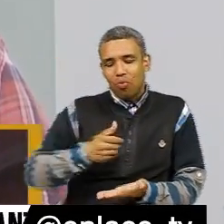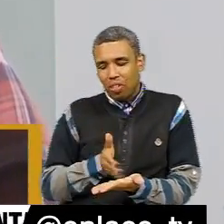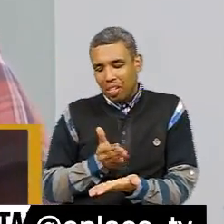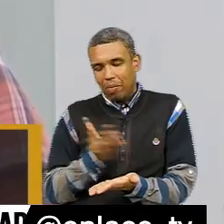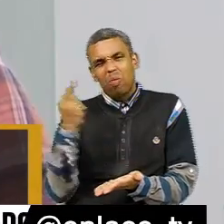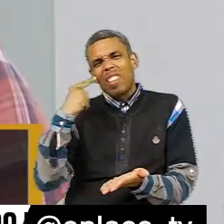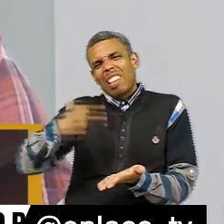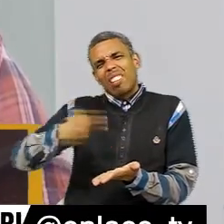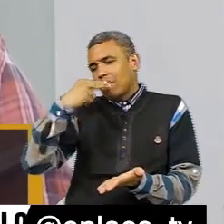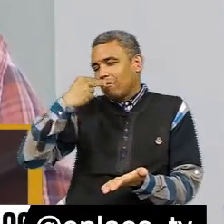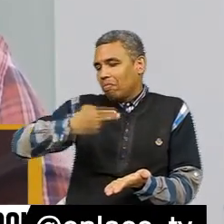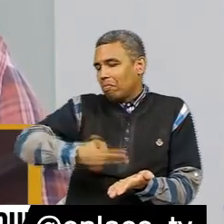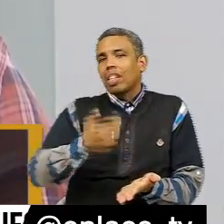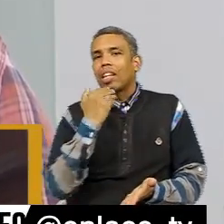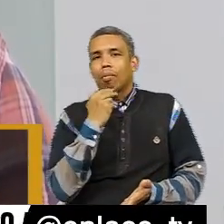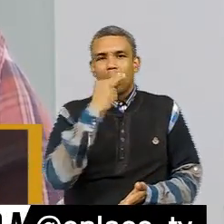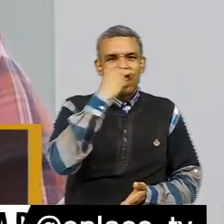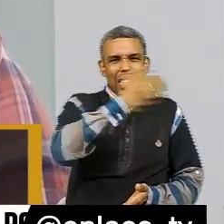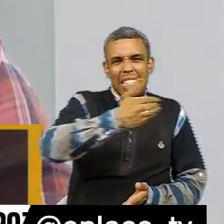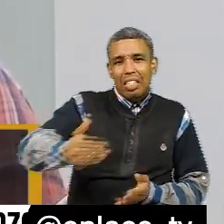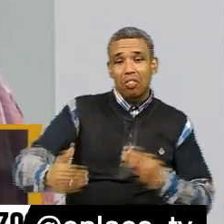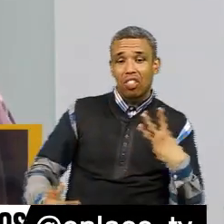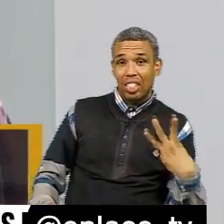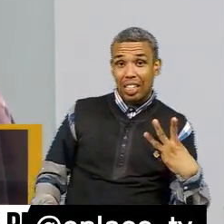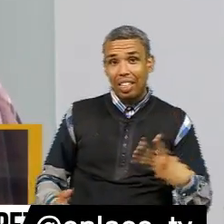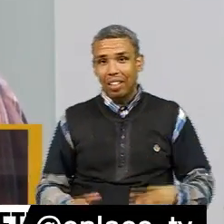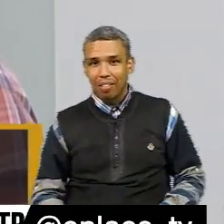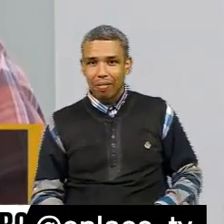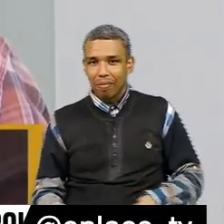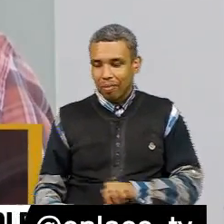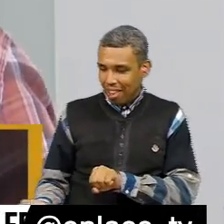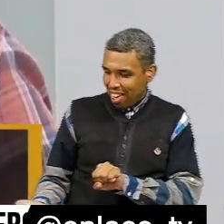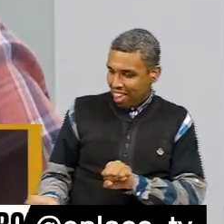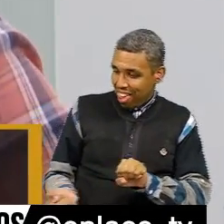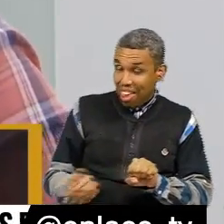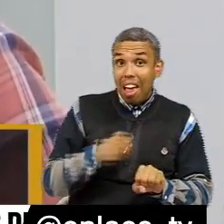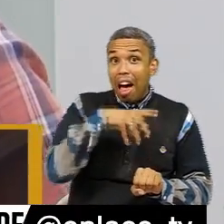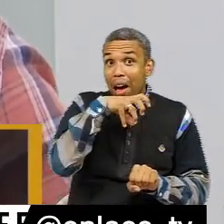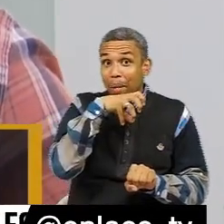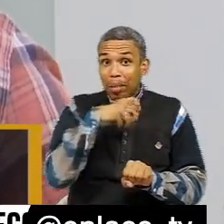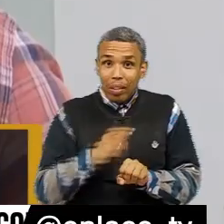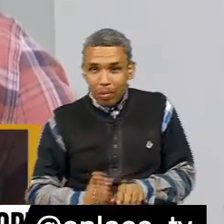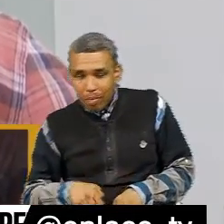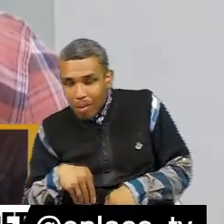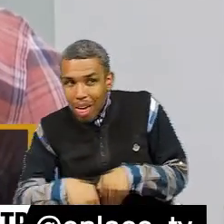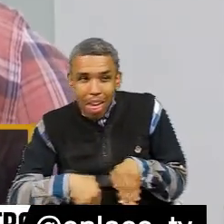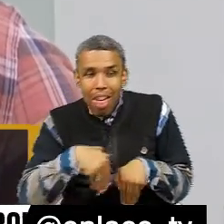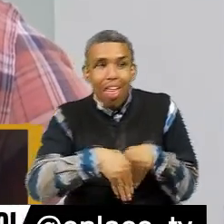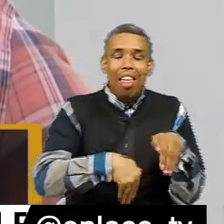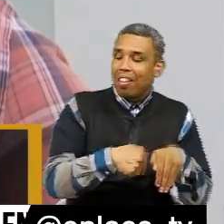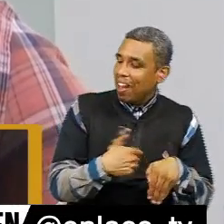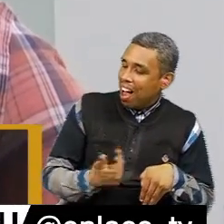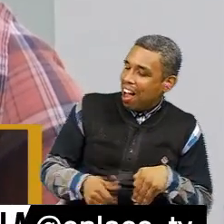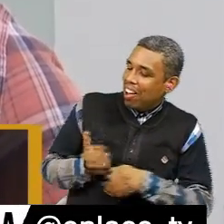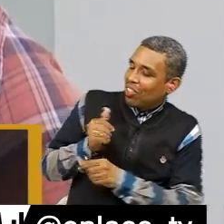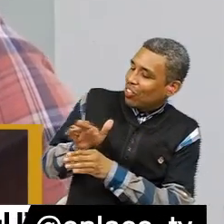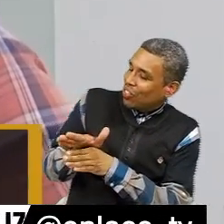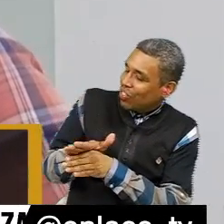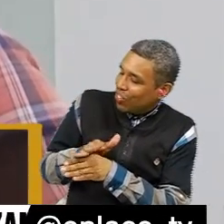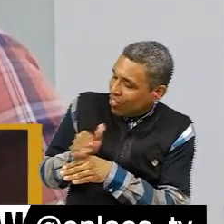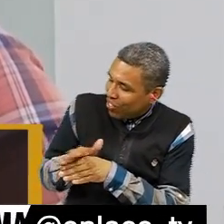pasan esos tres niños con su mascota. Ahí da a entender cómo una mascota se convierte en parte importante para una familia cuando el adulto